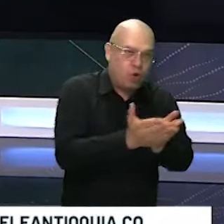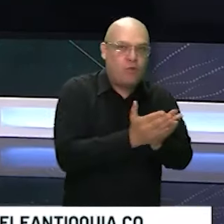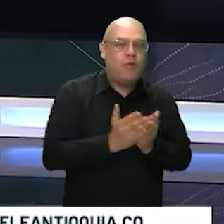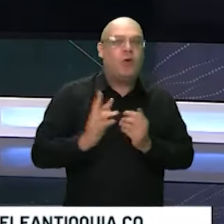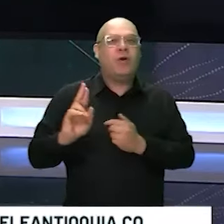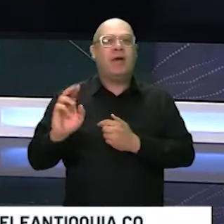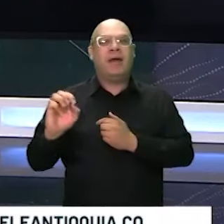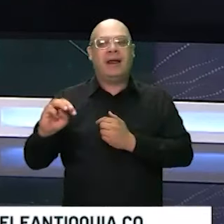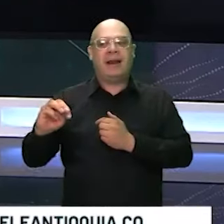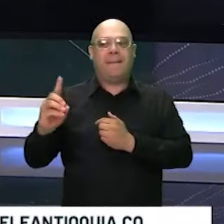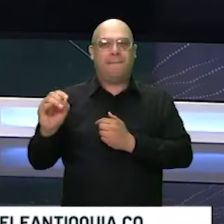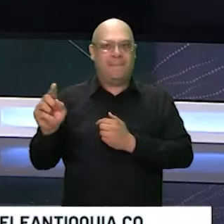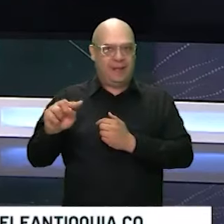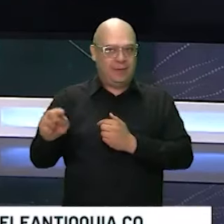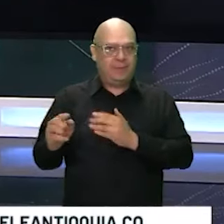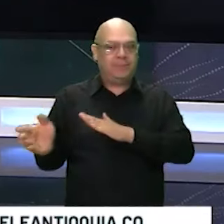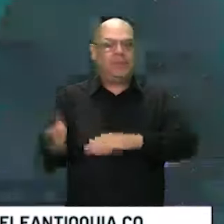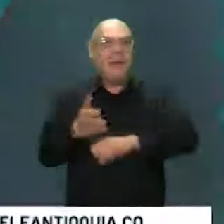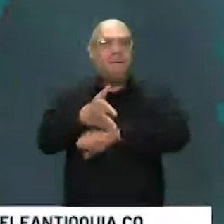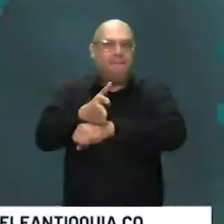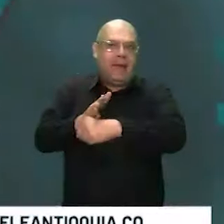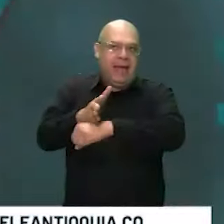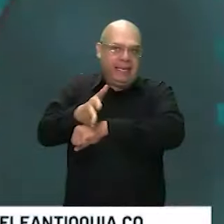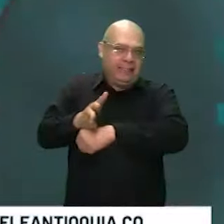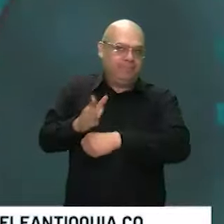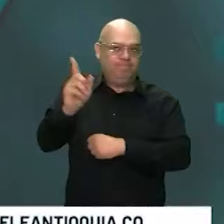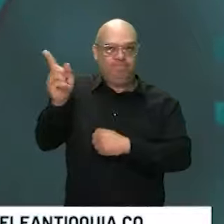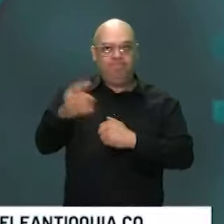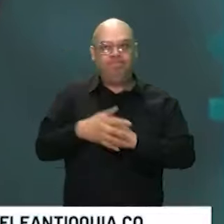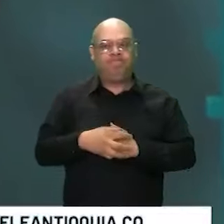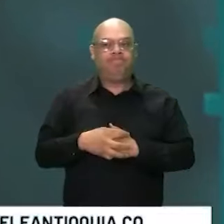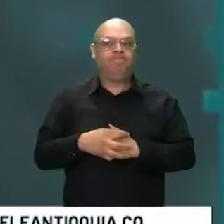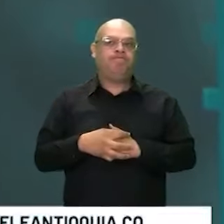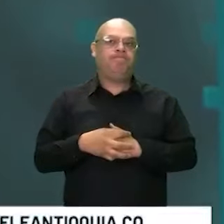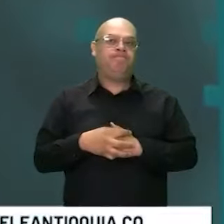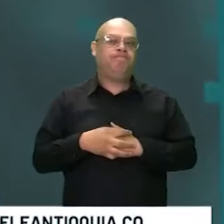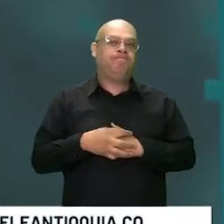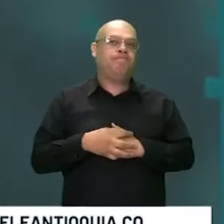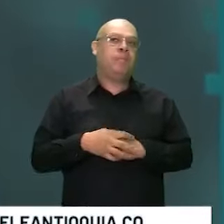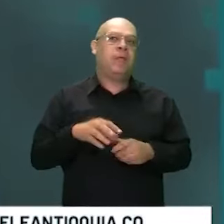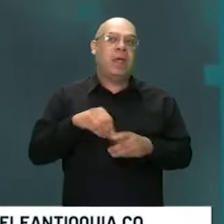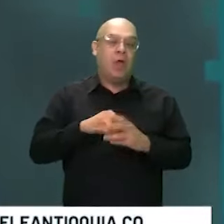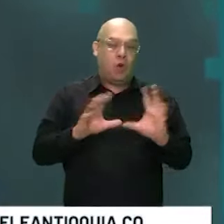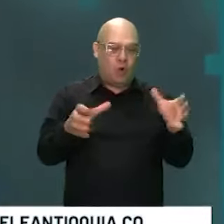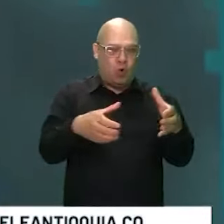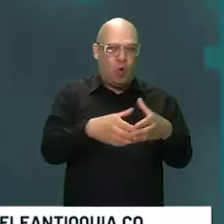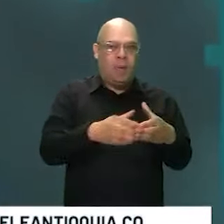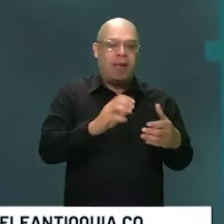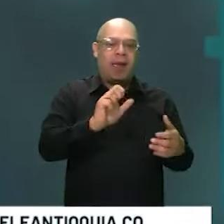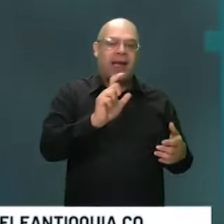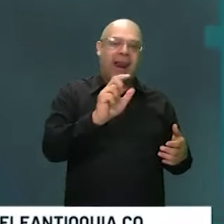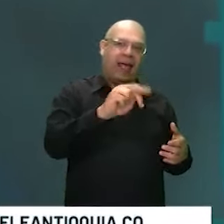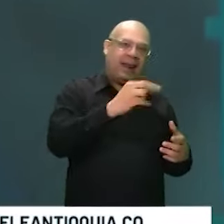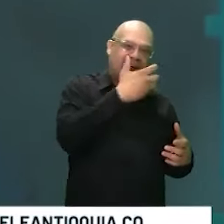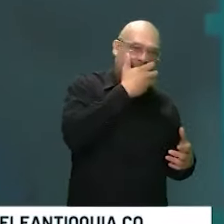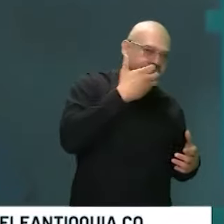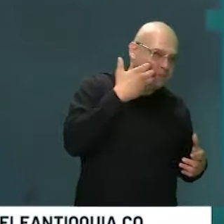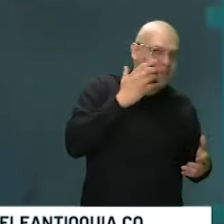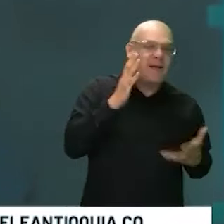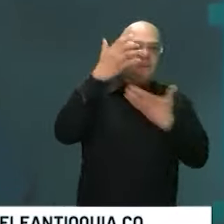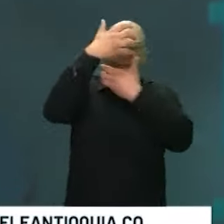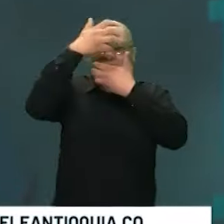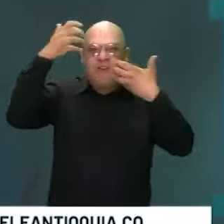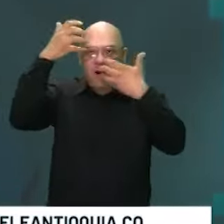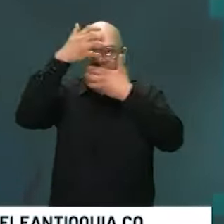Cauca, el Bagre principalmente. En ese territorio hace presencia estructuras delincuenciales como el ELN, disidencias de las FARC y